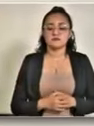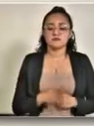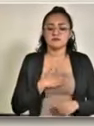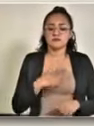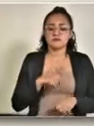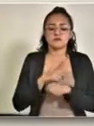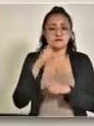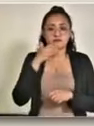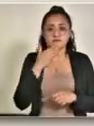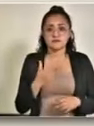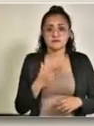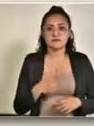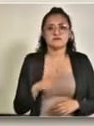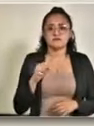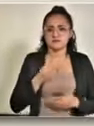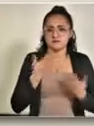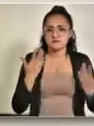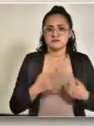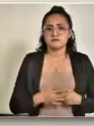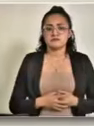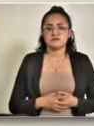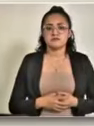Buenos días, ¿me escuchan ahí? Sí, adelante.